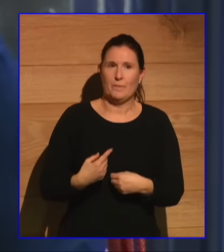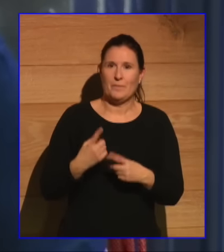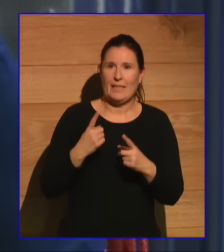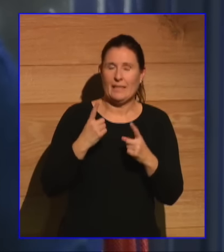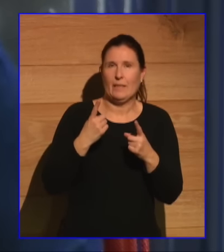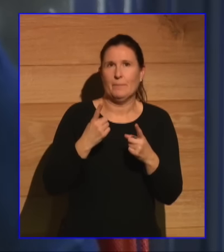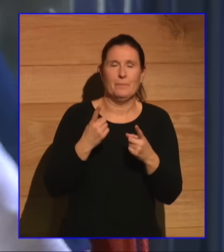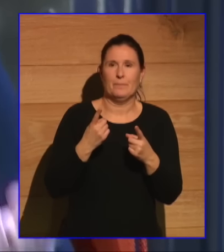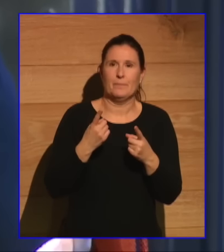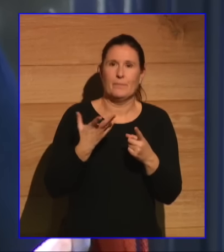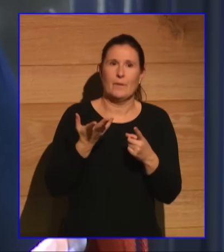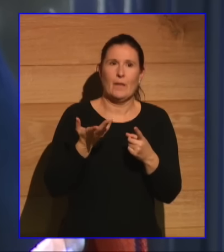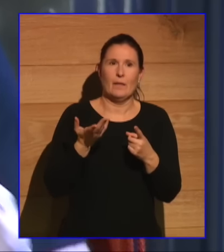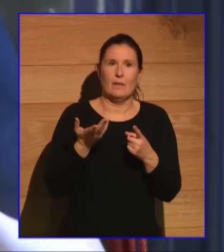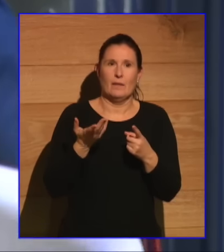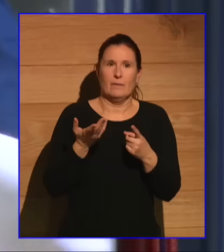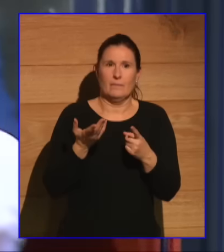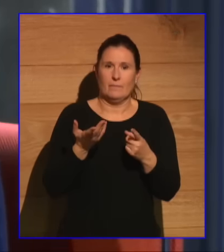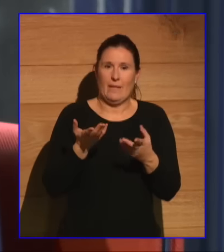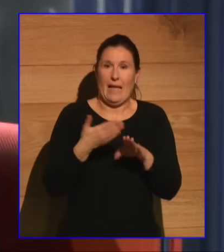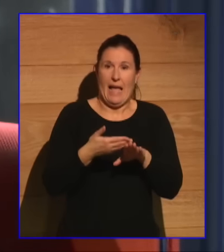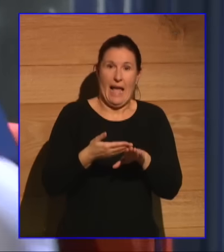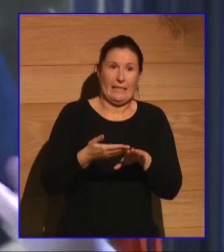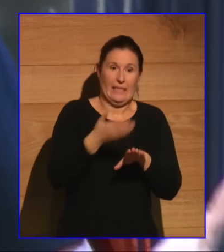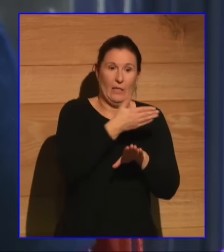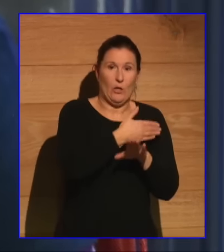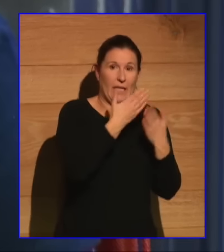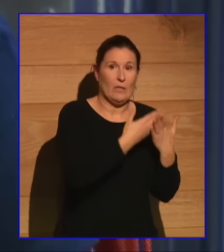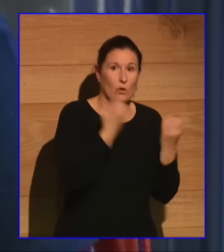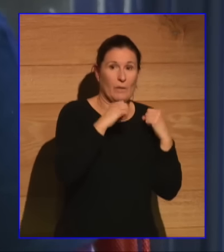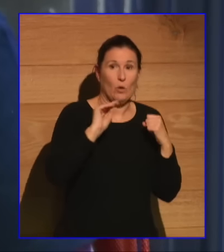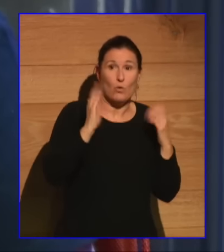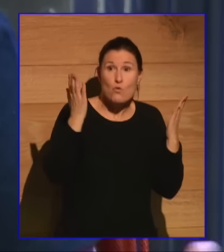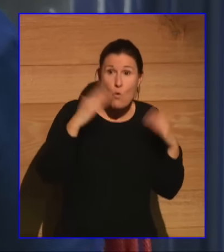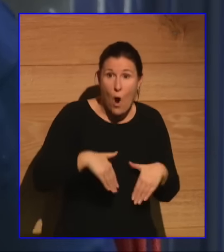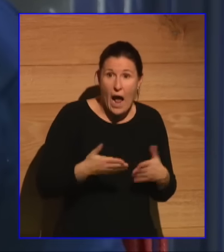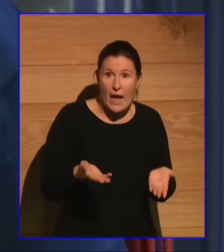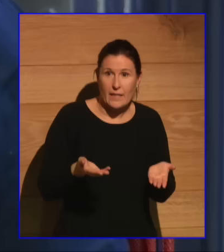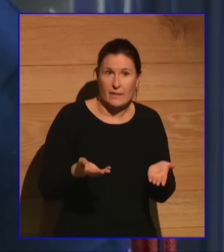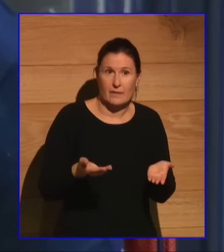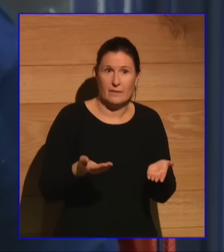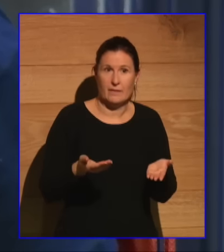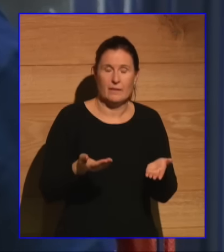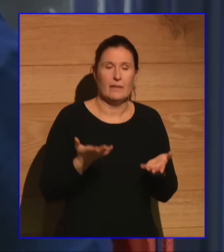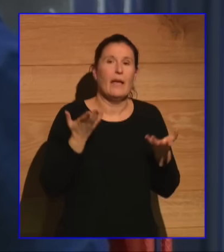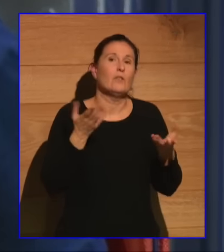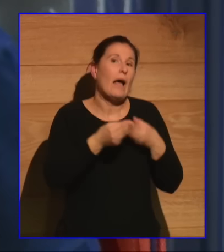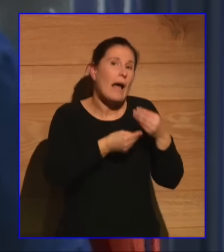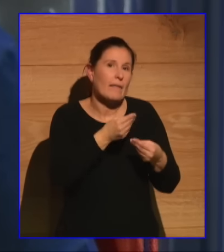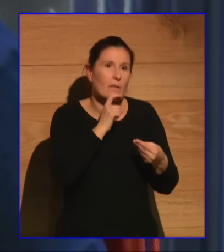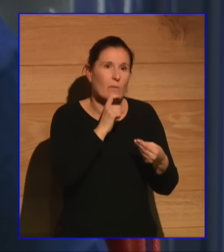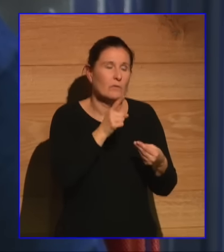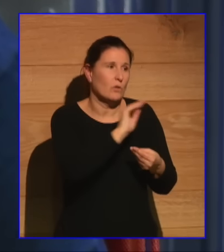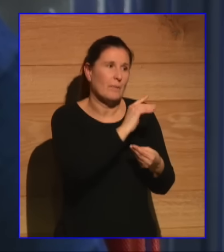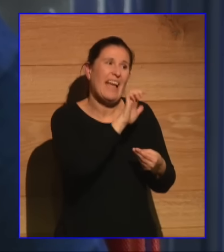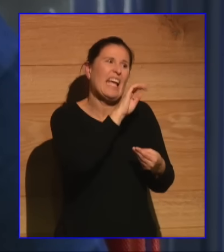como no es posible una etología porque no tenemos estudio del comportamiento posible. No es posible. Lo único que podemos... Yo ya no pregunto